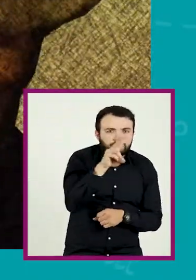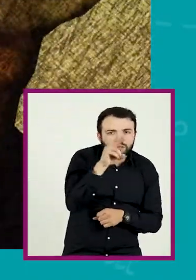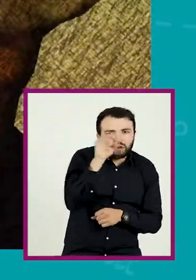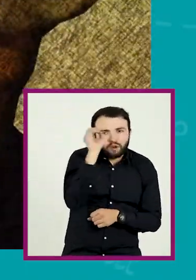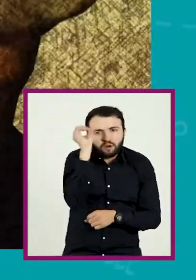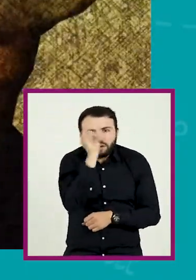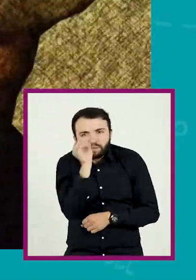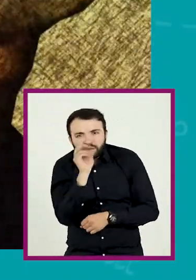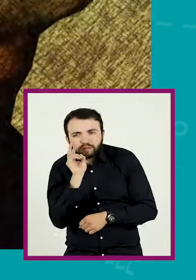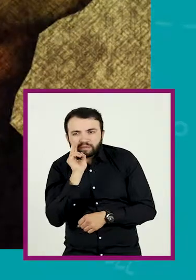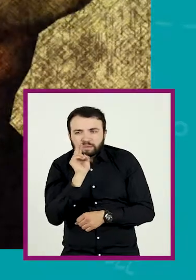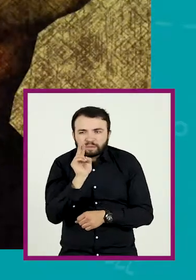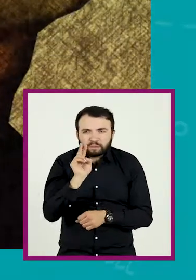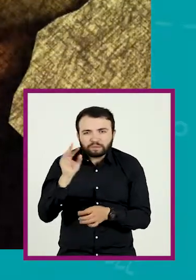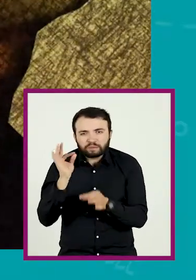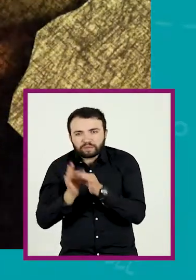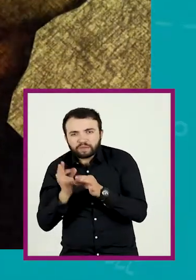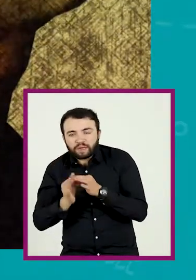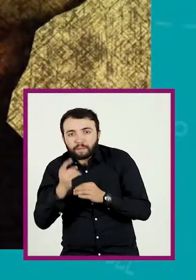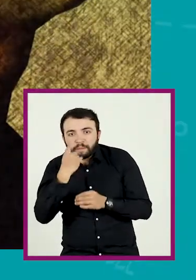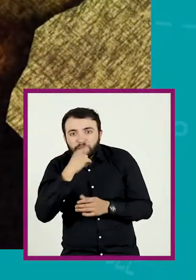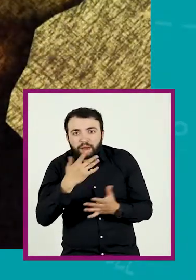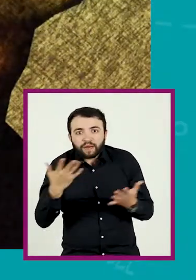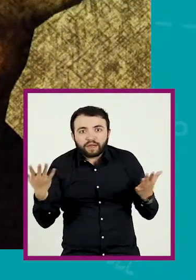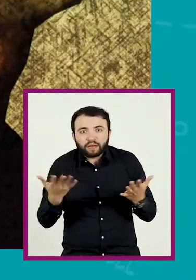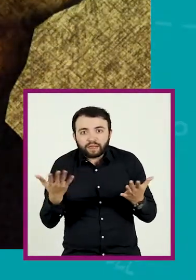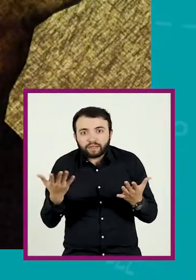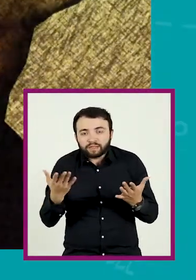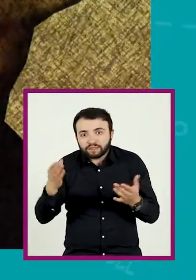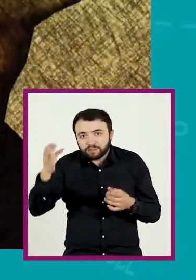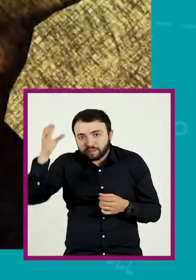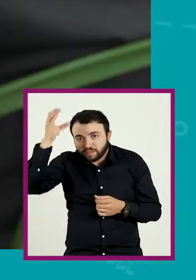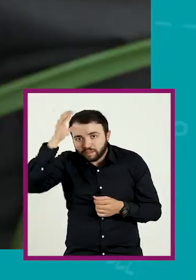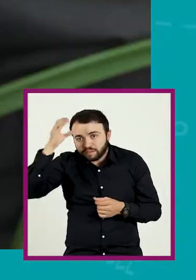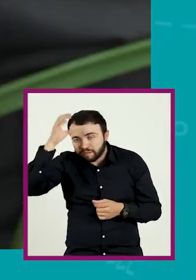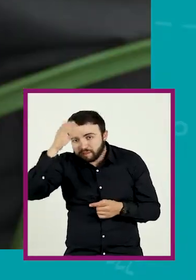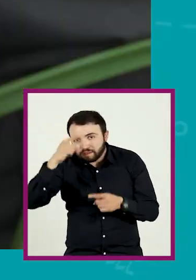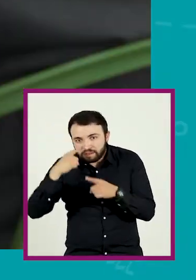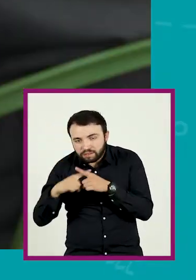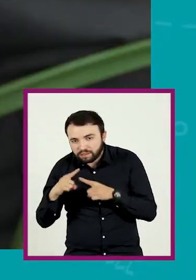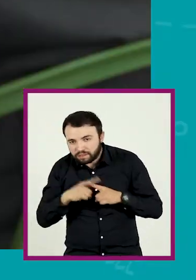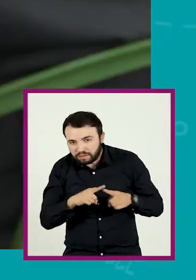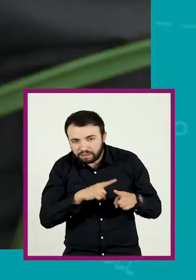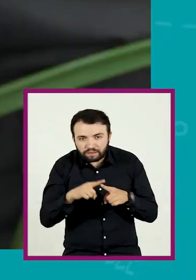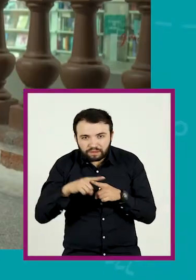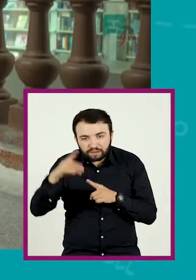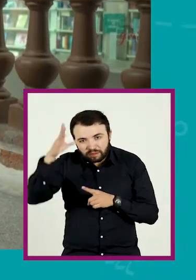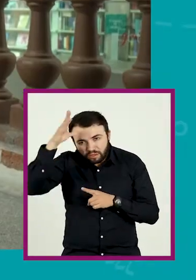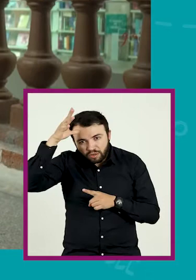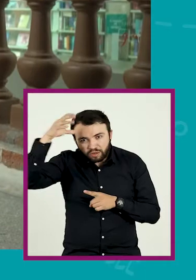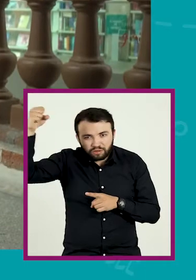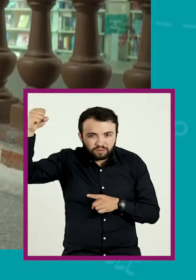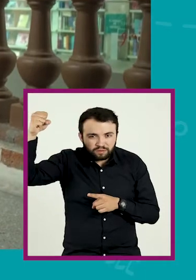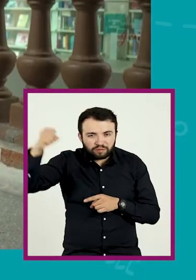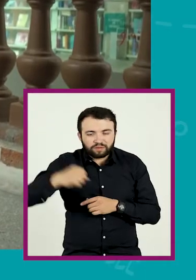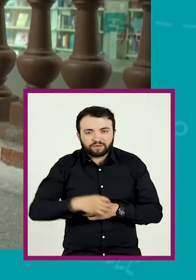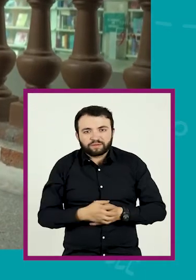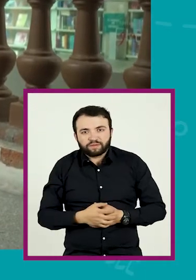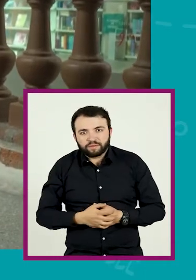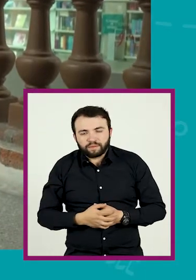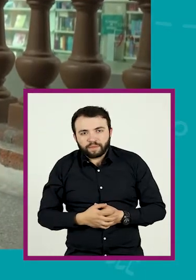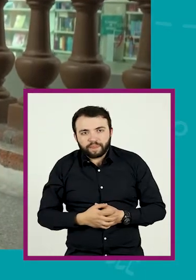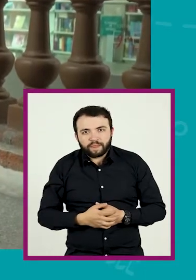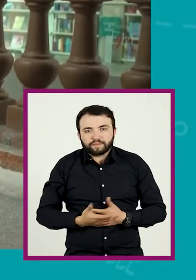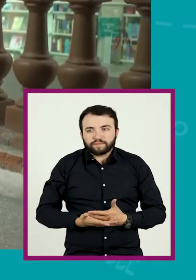tener conocimiento propiamente dicho, conocimiento científico válido. O sea, no basta o no